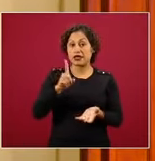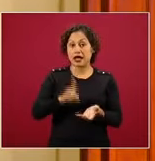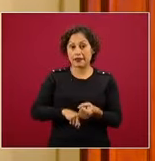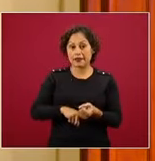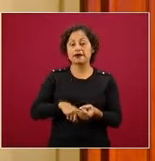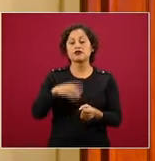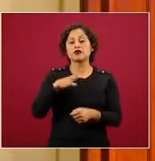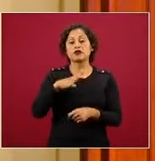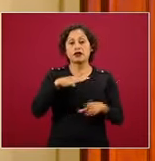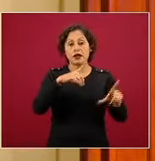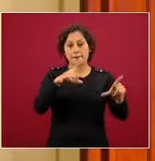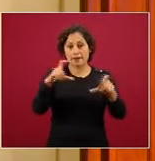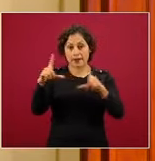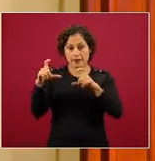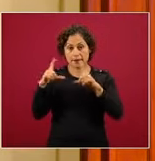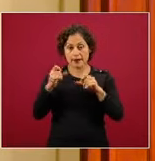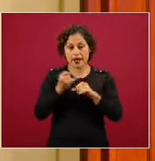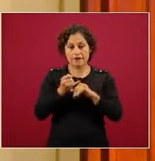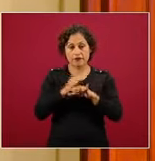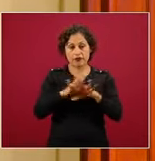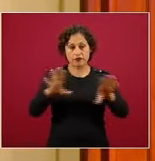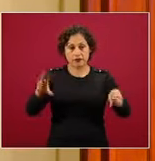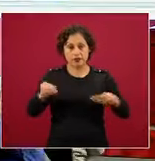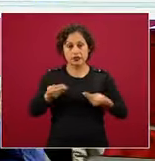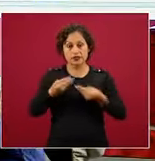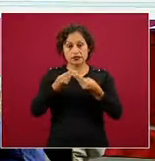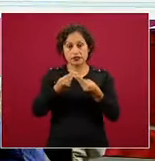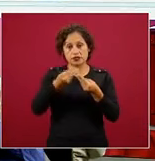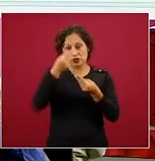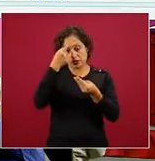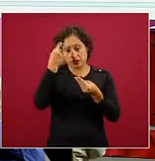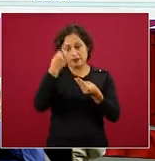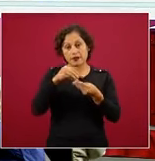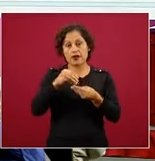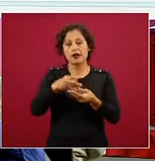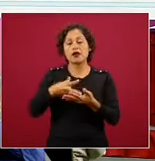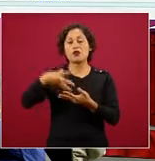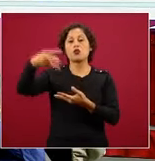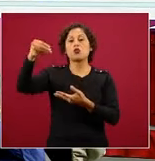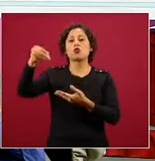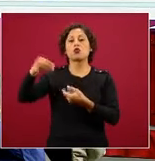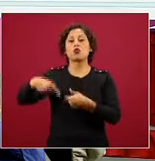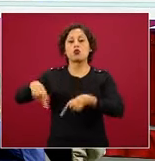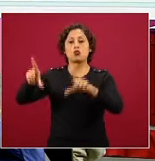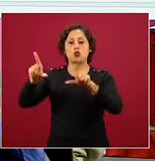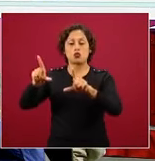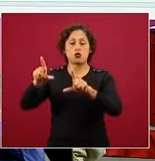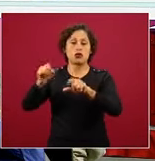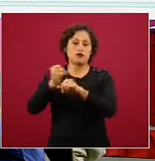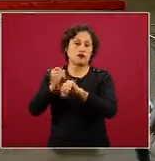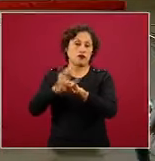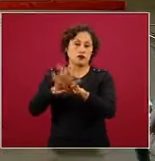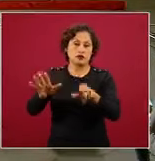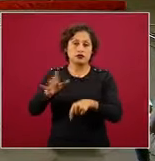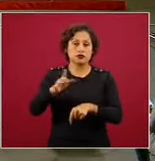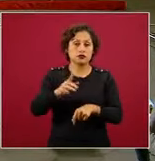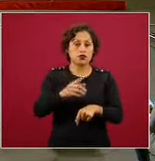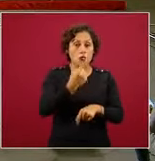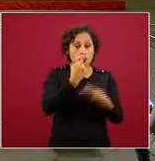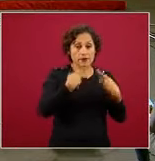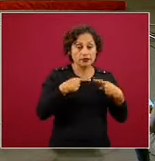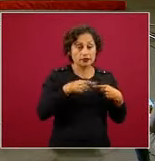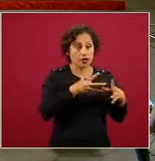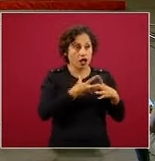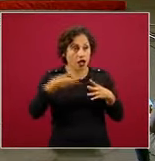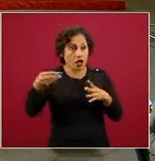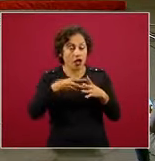la información que ha sido obtenida a mano para que la capture el sistema sin necesidad de meterla manualmente, lo cual lo